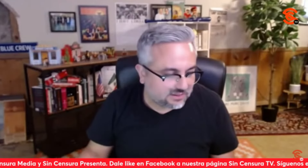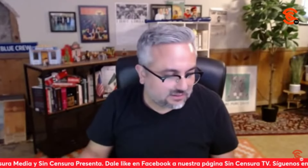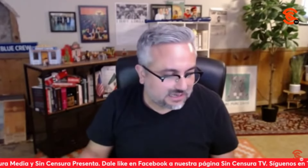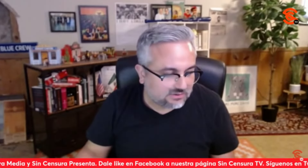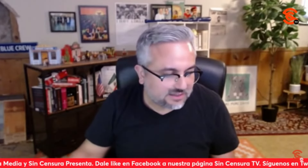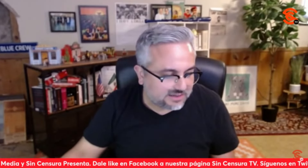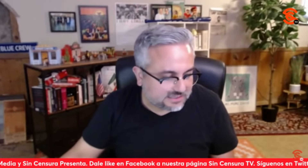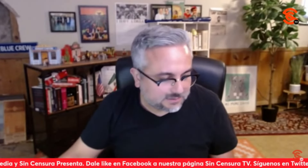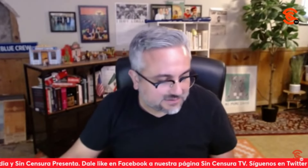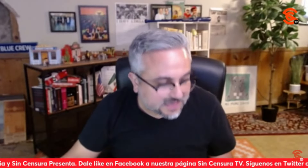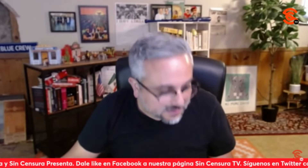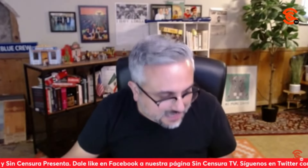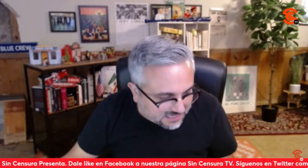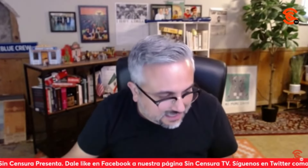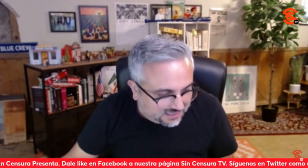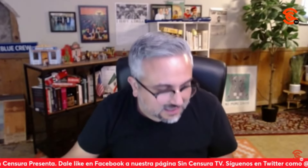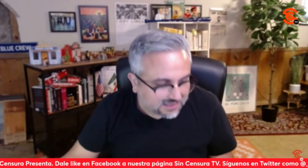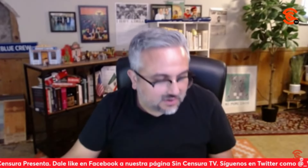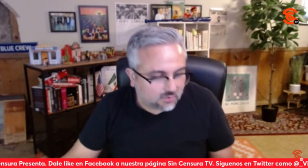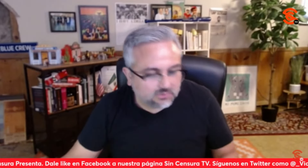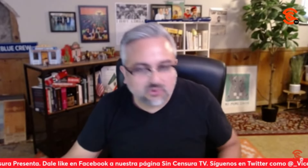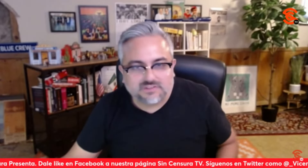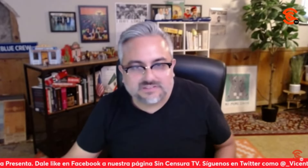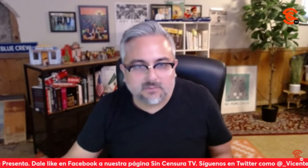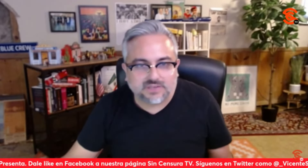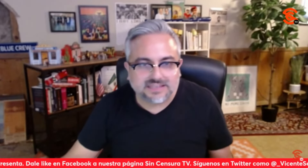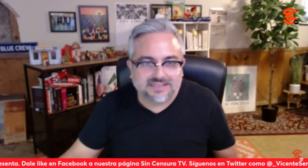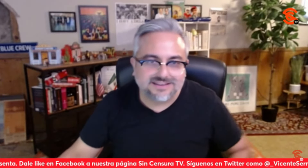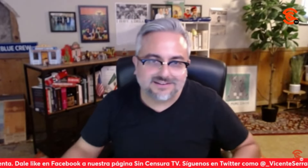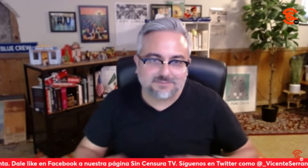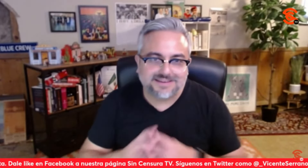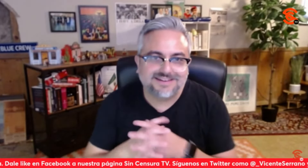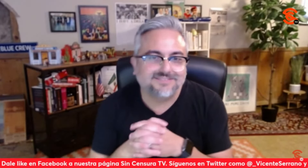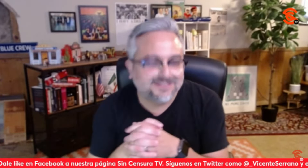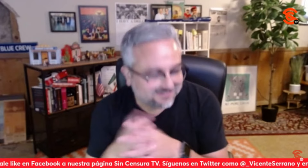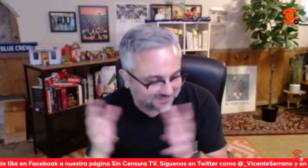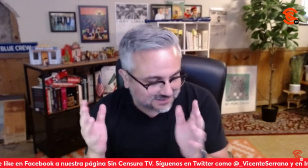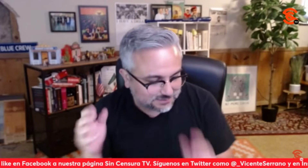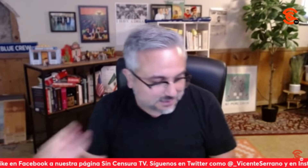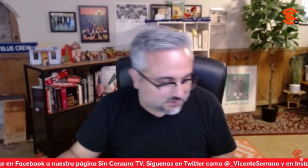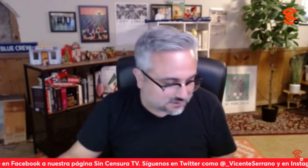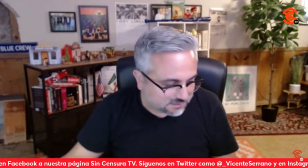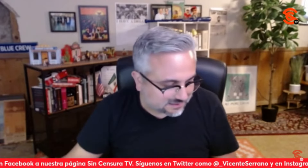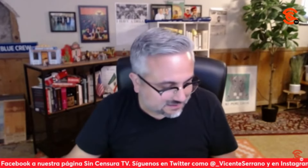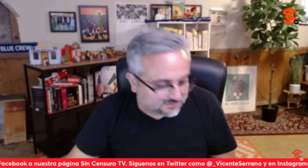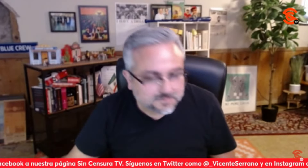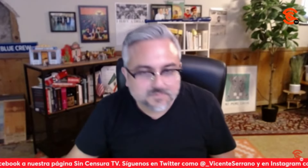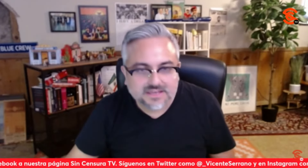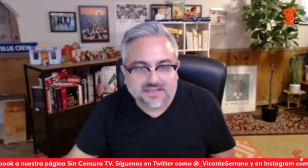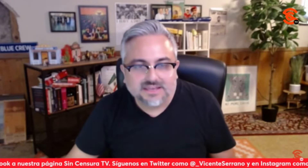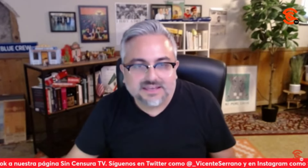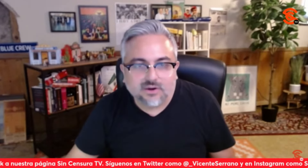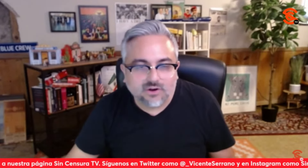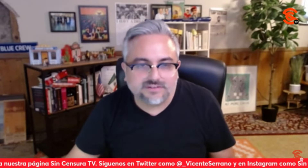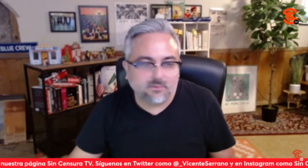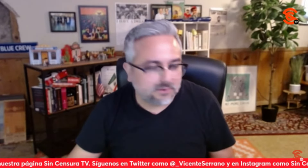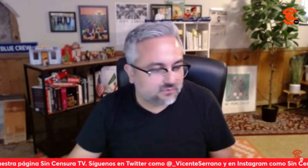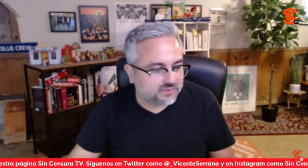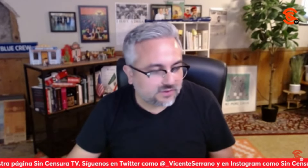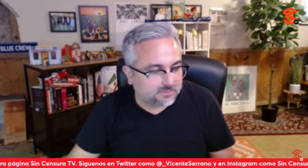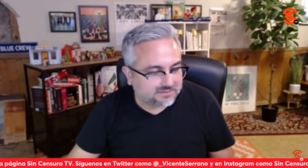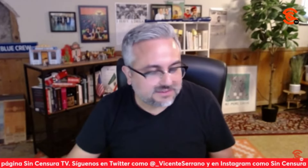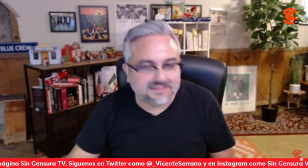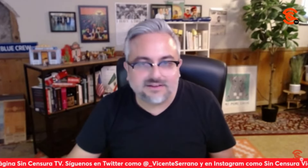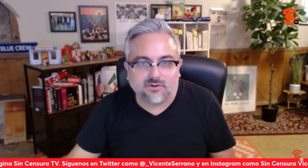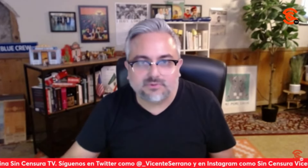personajazos de la ultraderecha, parece, ya ven cómo todos estamos aquí en España, ¿no? Bueno, en España hay muchas partes. Y hoy se lo